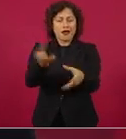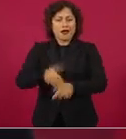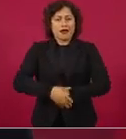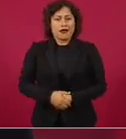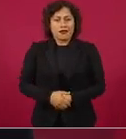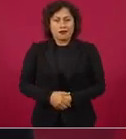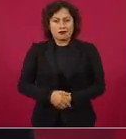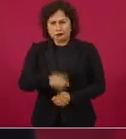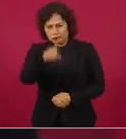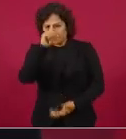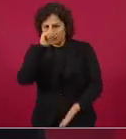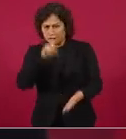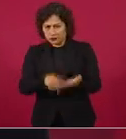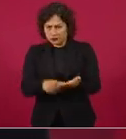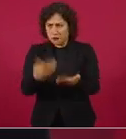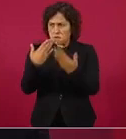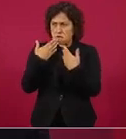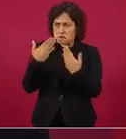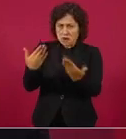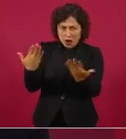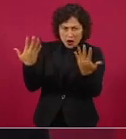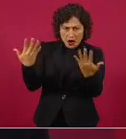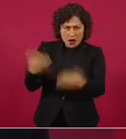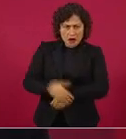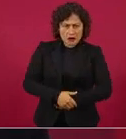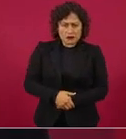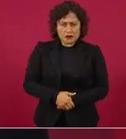¿Les parece poco?